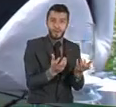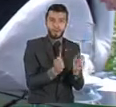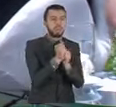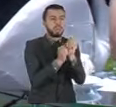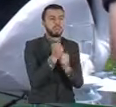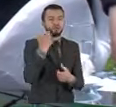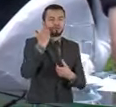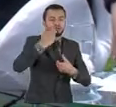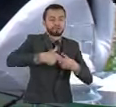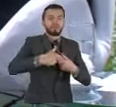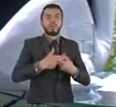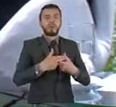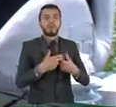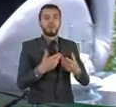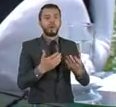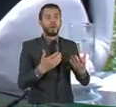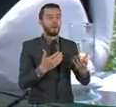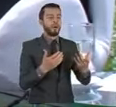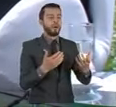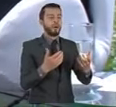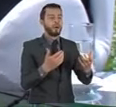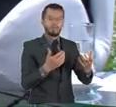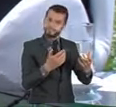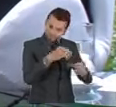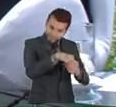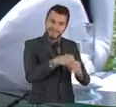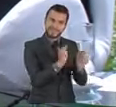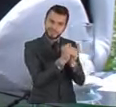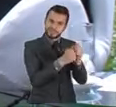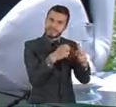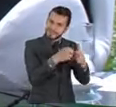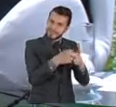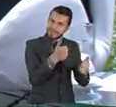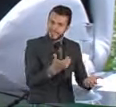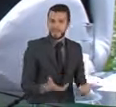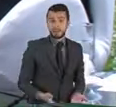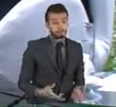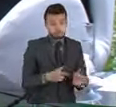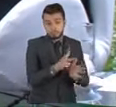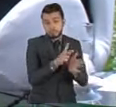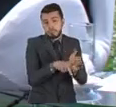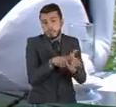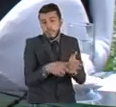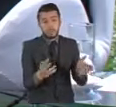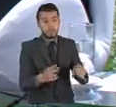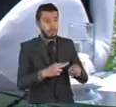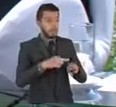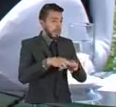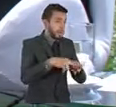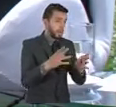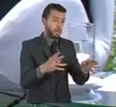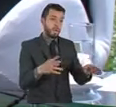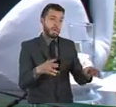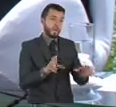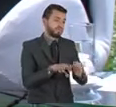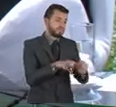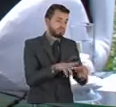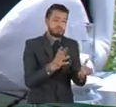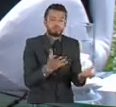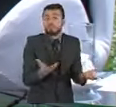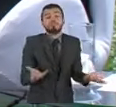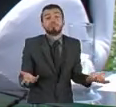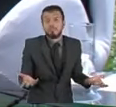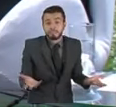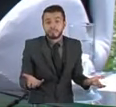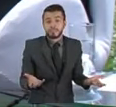Sea en metro, sea en tranvías, sea en metros ligeros como el Regiotram, o sea en buses, que